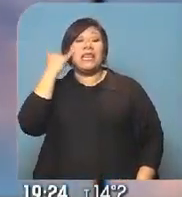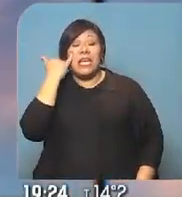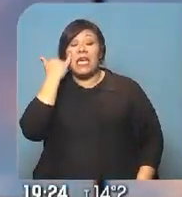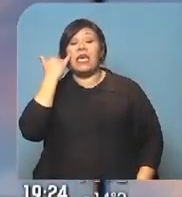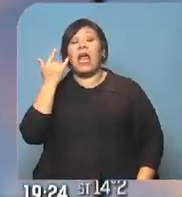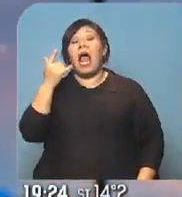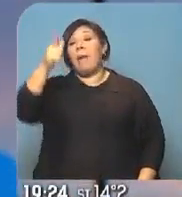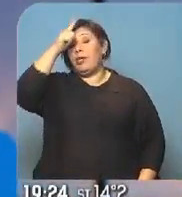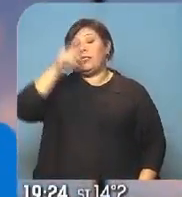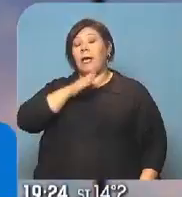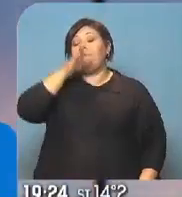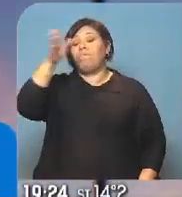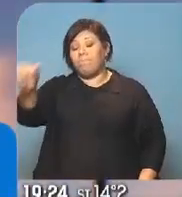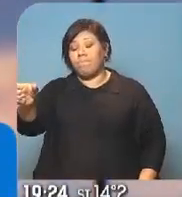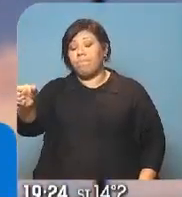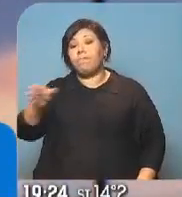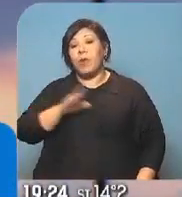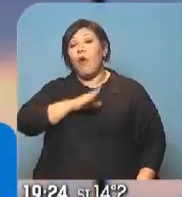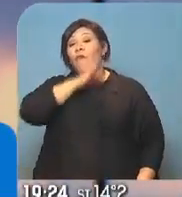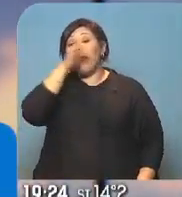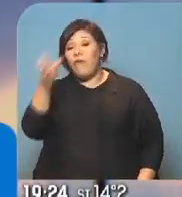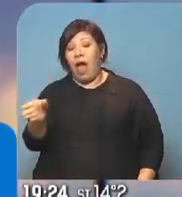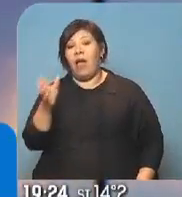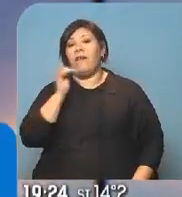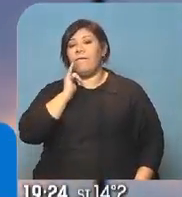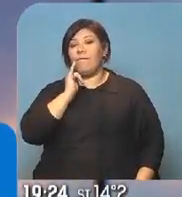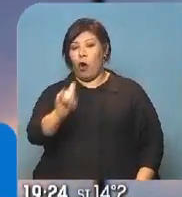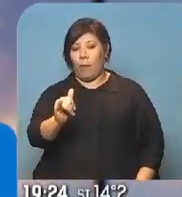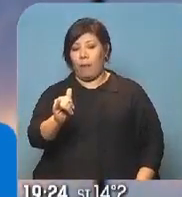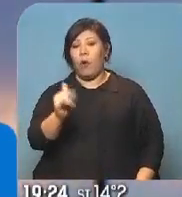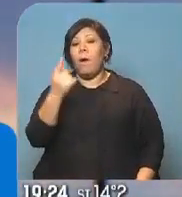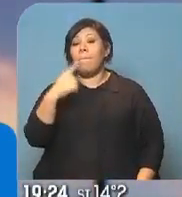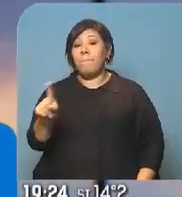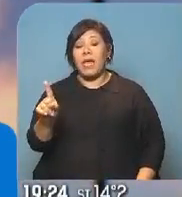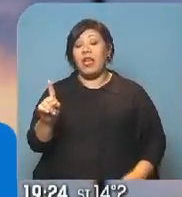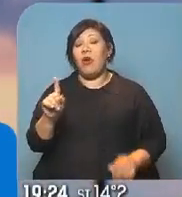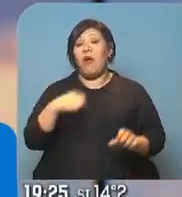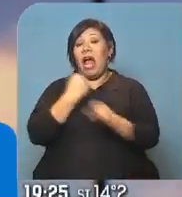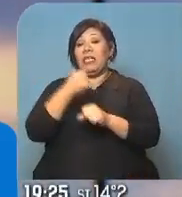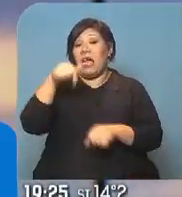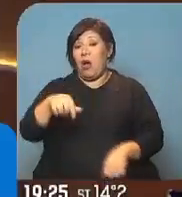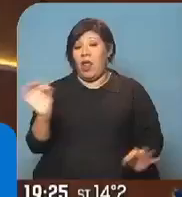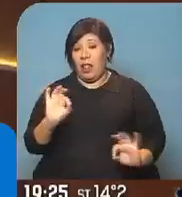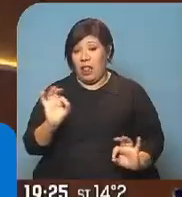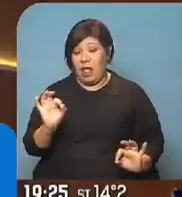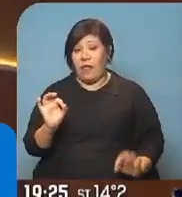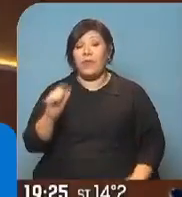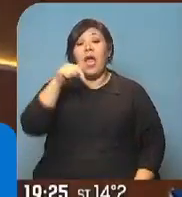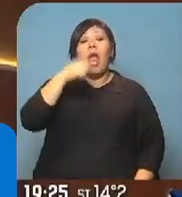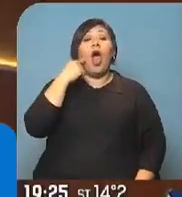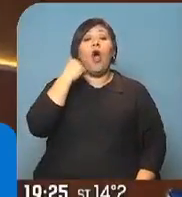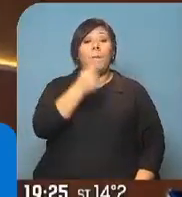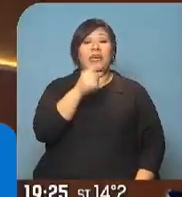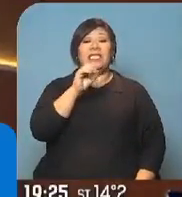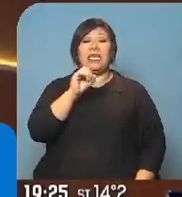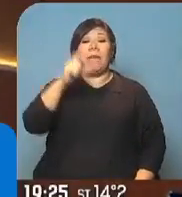las próximas horas, lo informaremos de inmediato. Pero ahora estamos con un reconocido psiquiatra y médico legista, que es Enrique de Rosa. Enrique, muchas gracias por